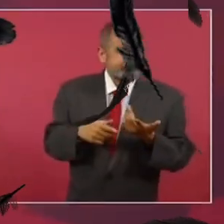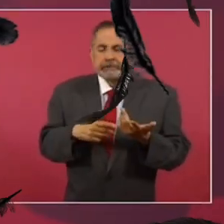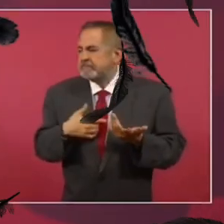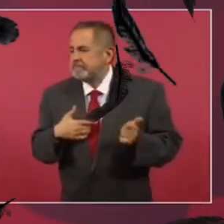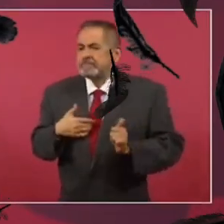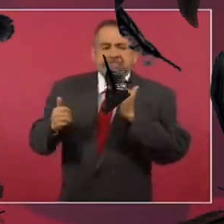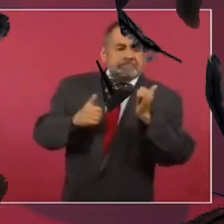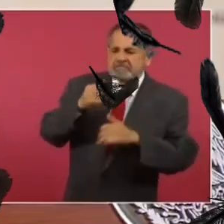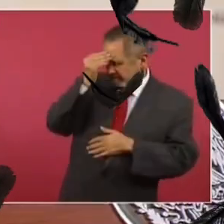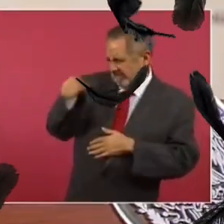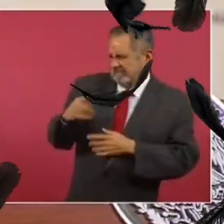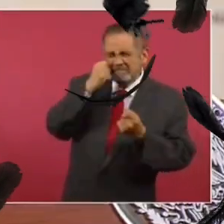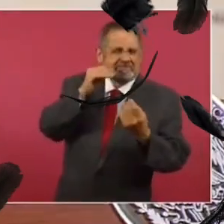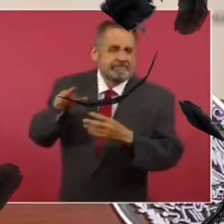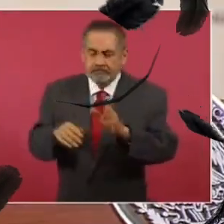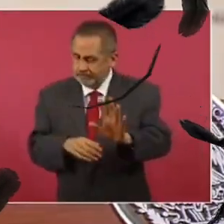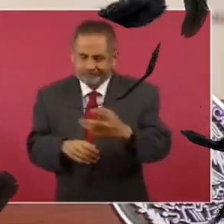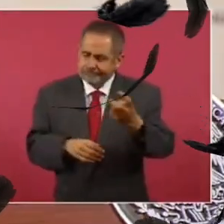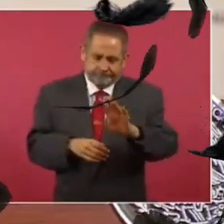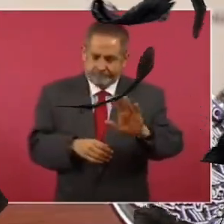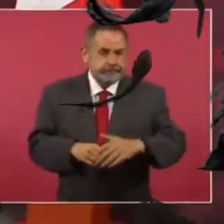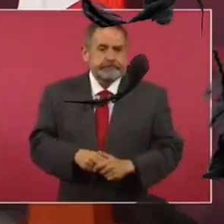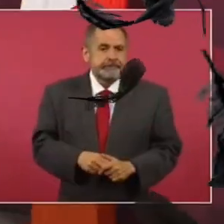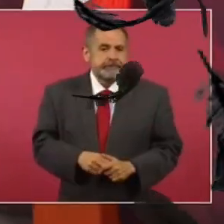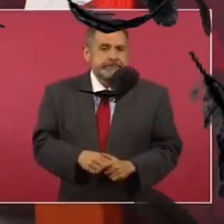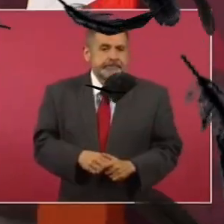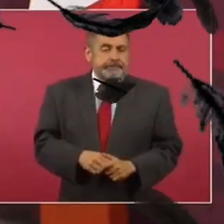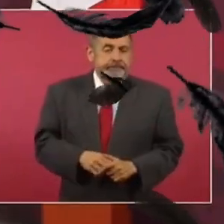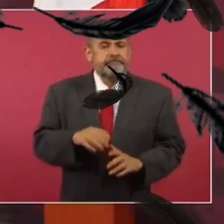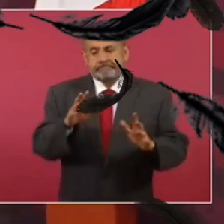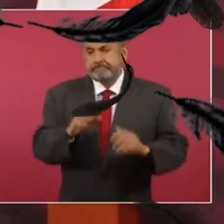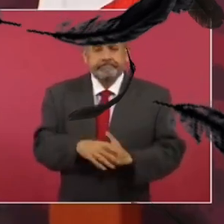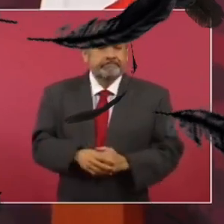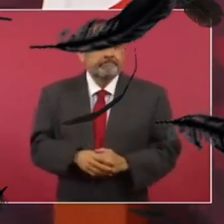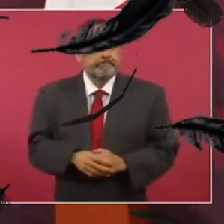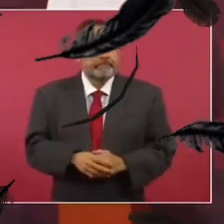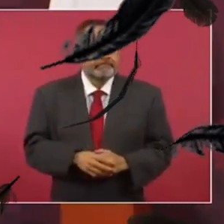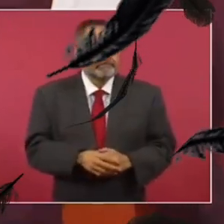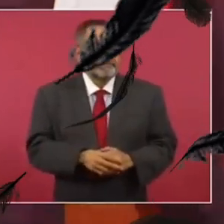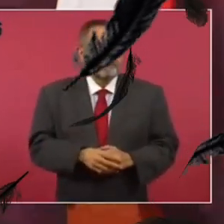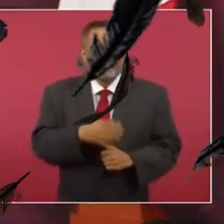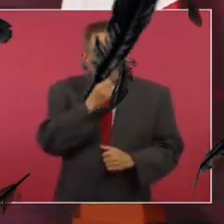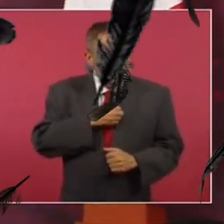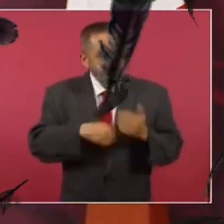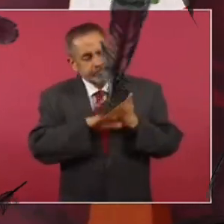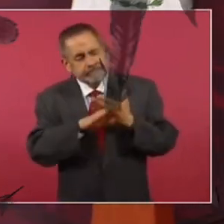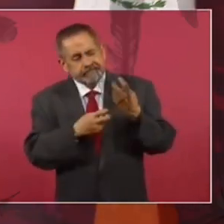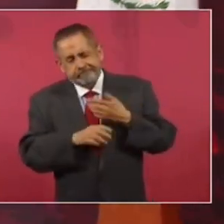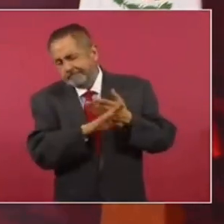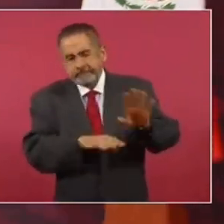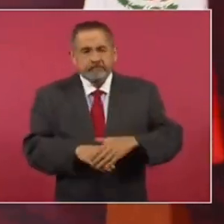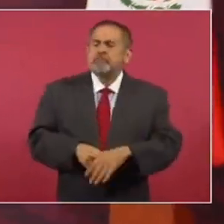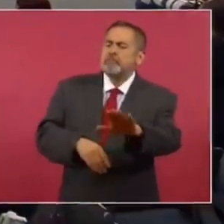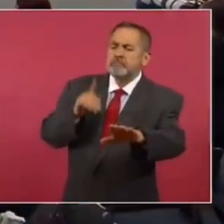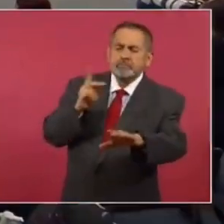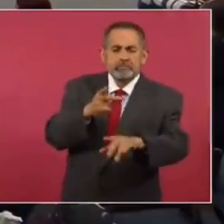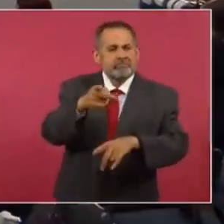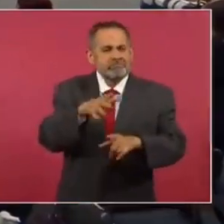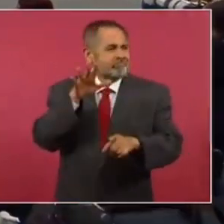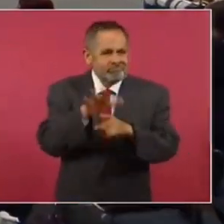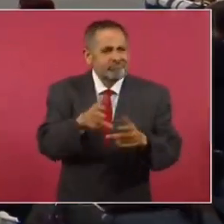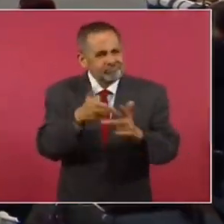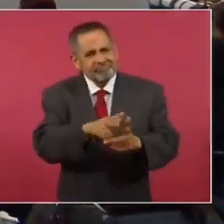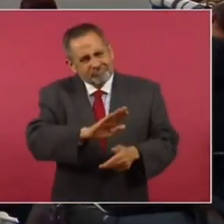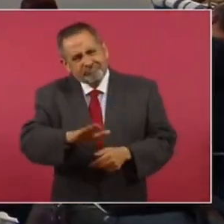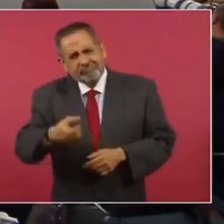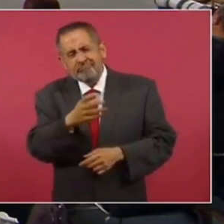sopilotes. Entonces, pues tenemos que enfrentar eso. Presidente, y en el caso muy concreto de estas agresiones y